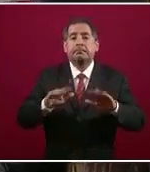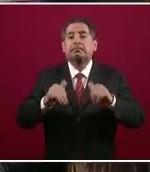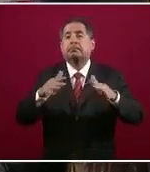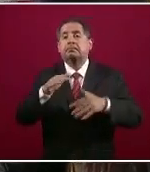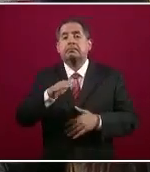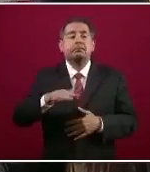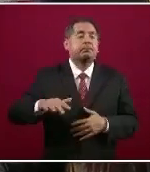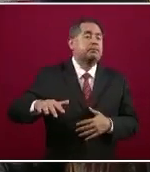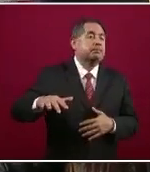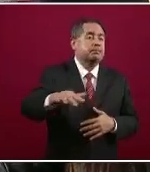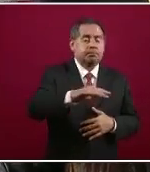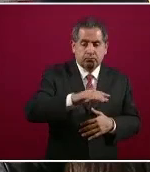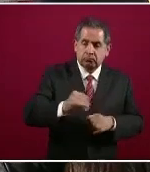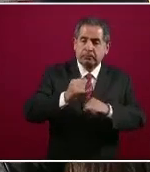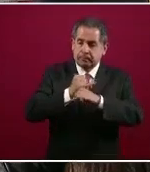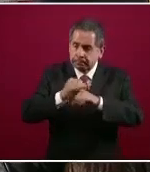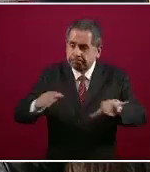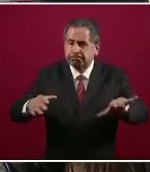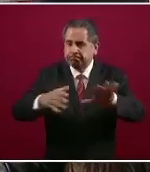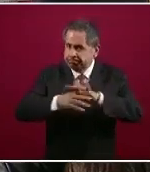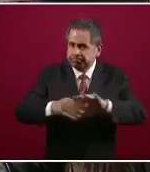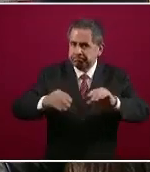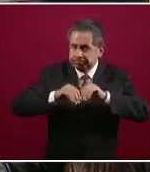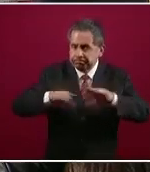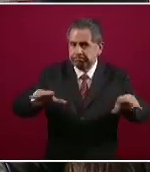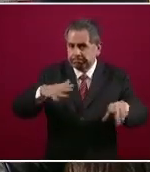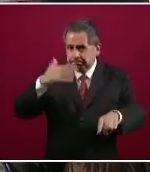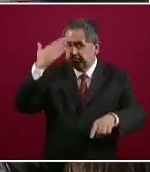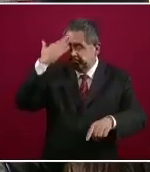mexicanos, que estamos